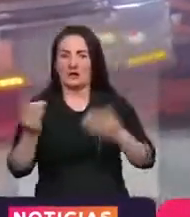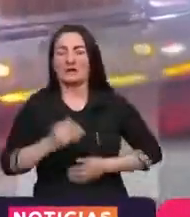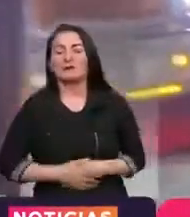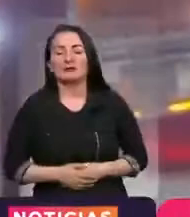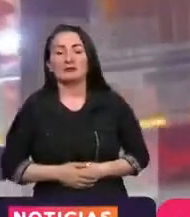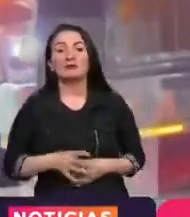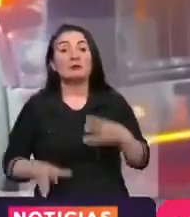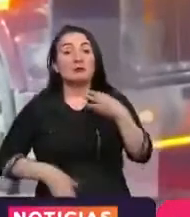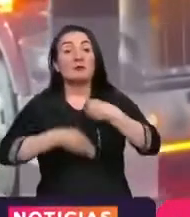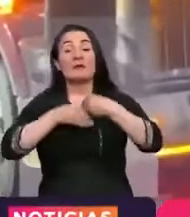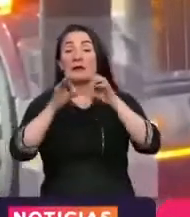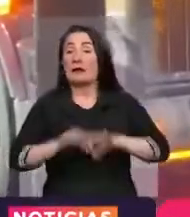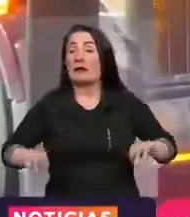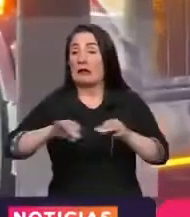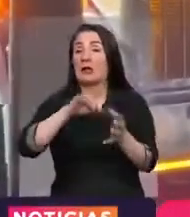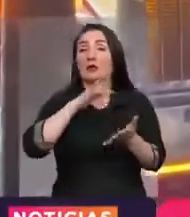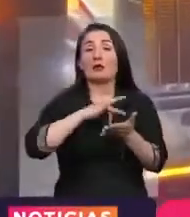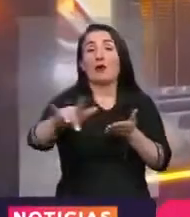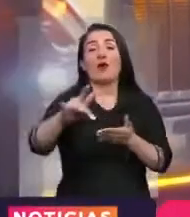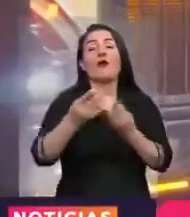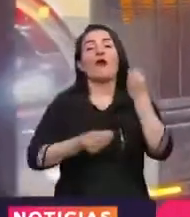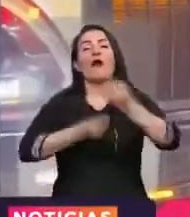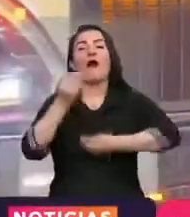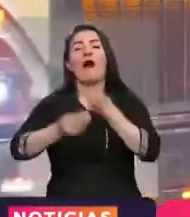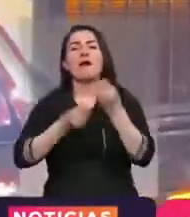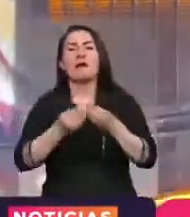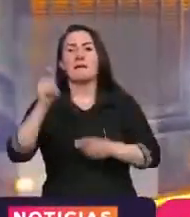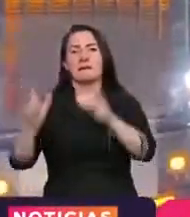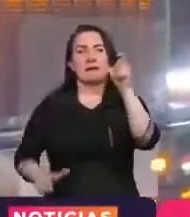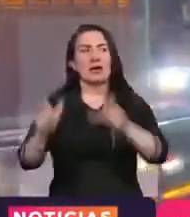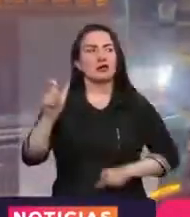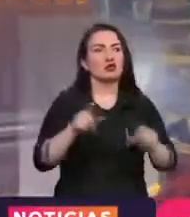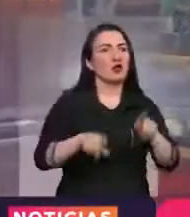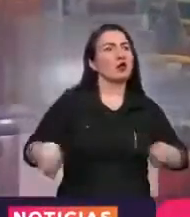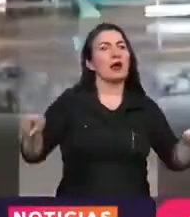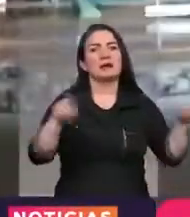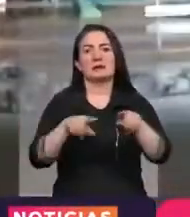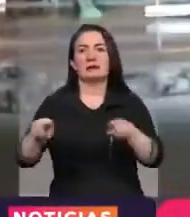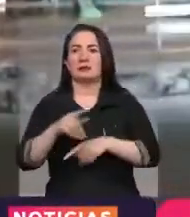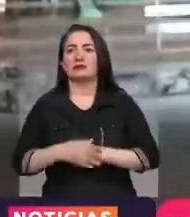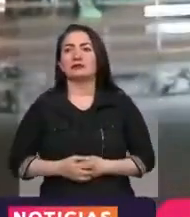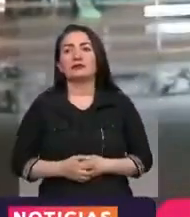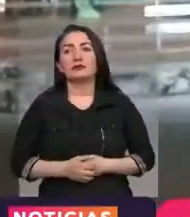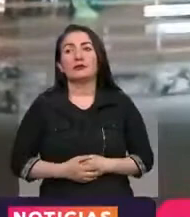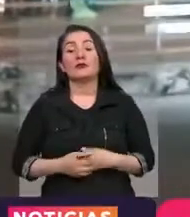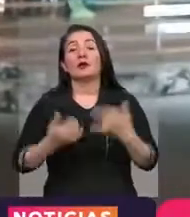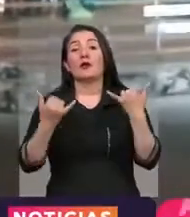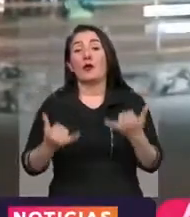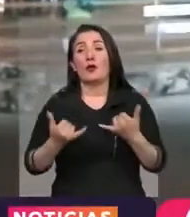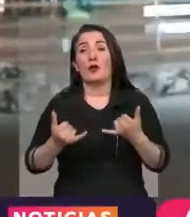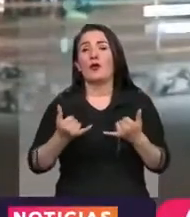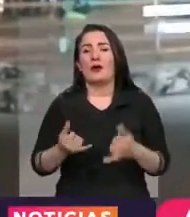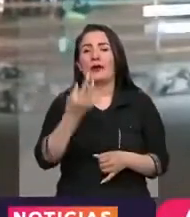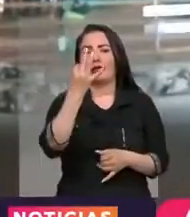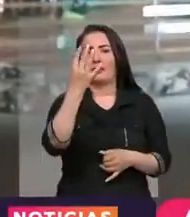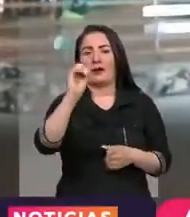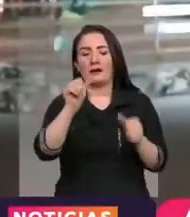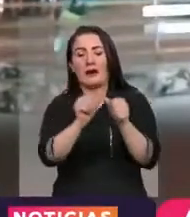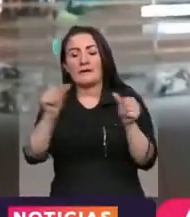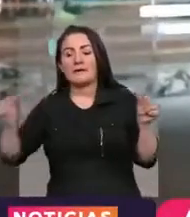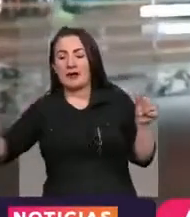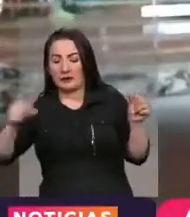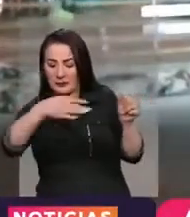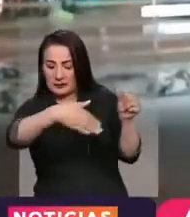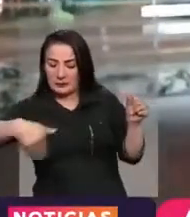Acciones inmediatas pidió el colectivo luego de registrar personas lesionadas en este tramo. Hoy estamos trabajando en 30 metros, en